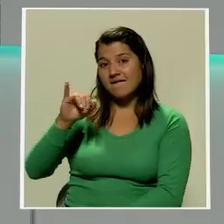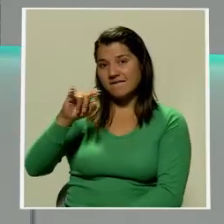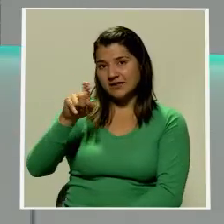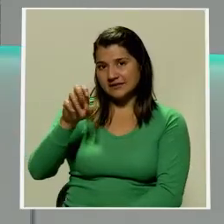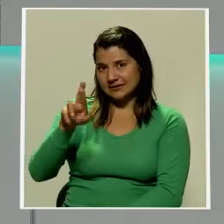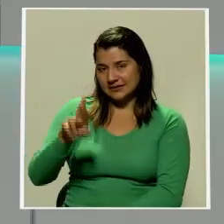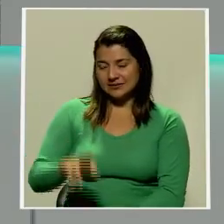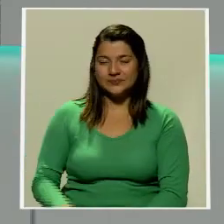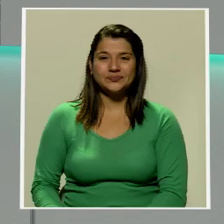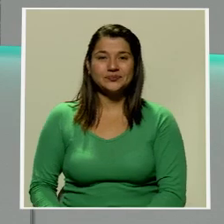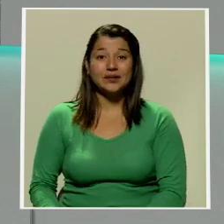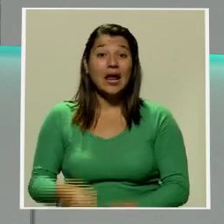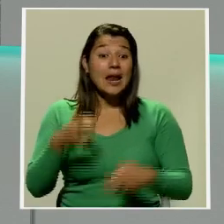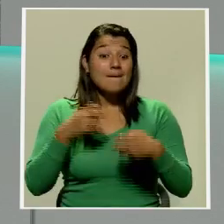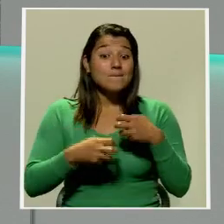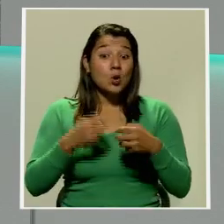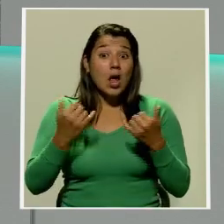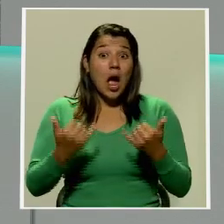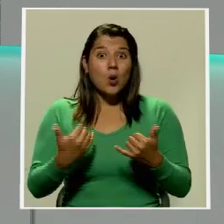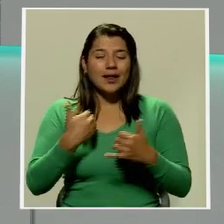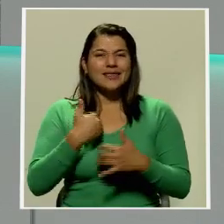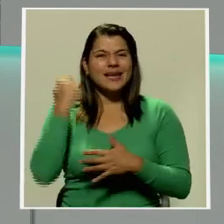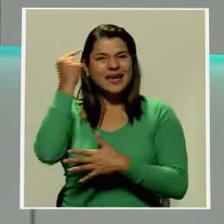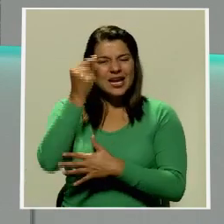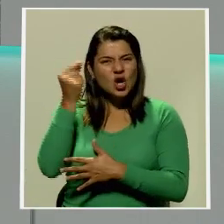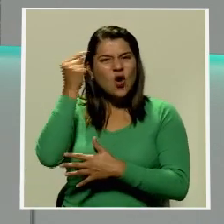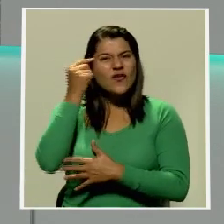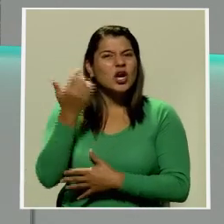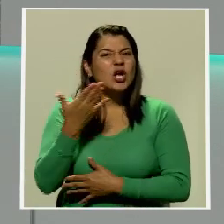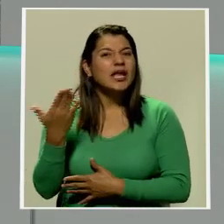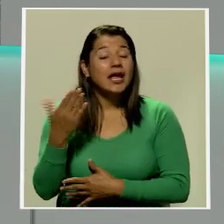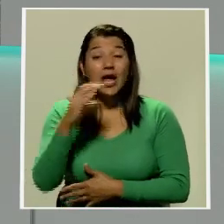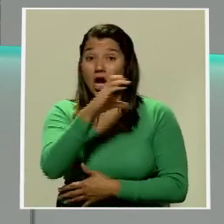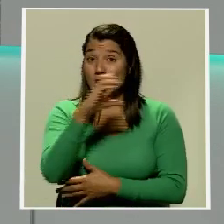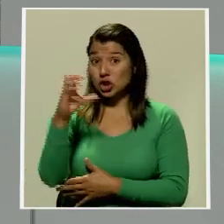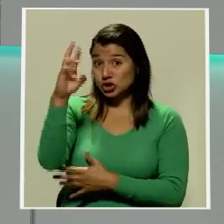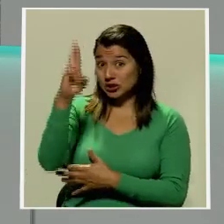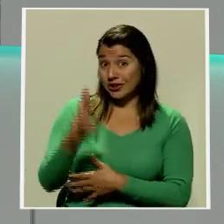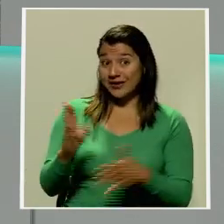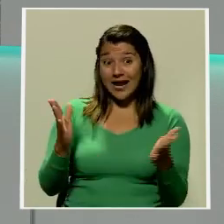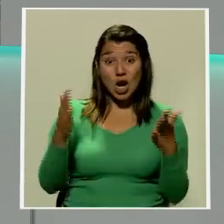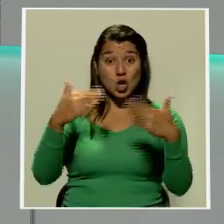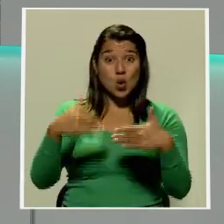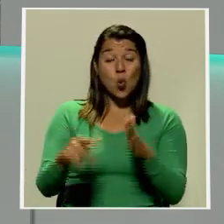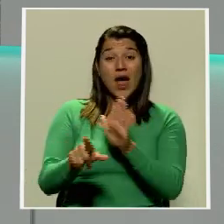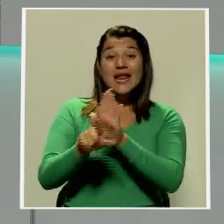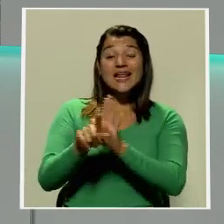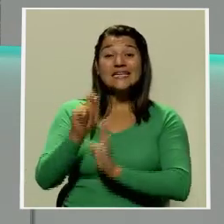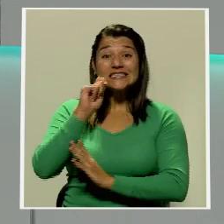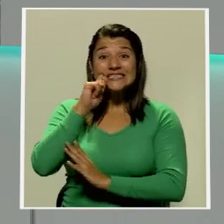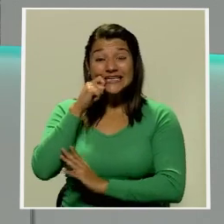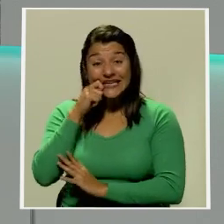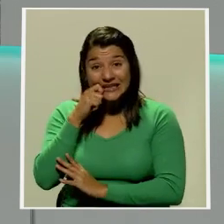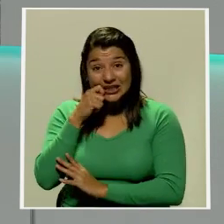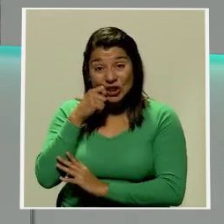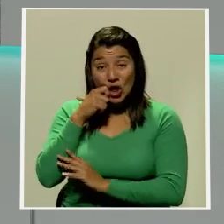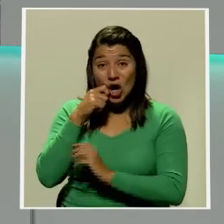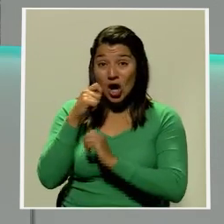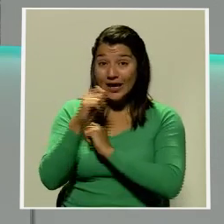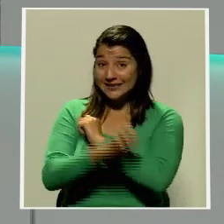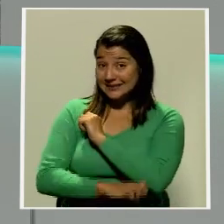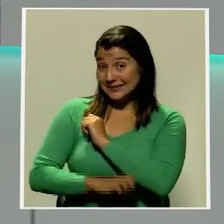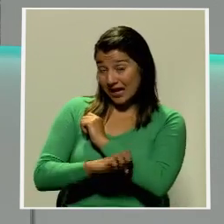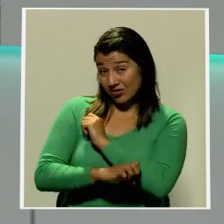El problema que enfrenta ahora el gobierno es que en Costa Rica no existe una ley de secreto de Estado y que solo